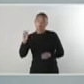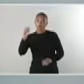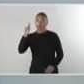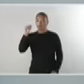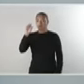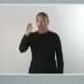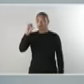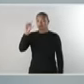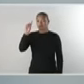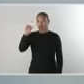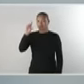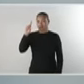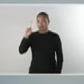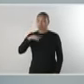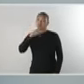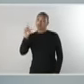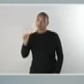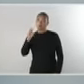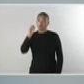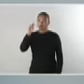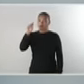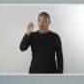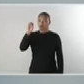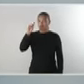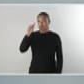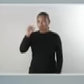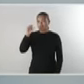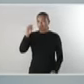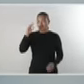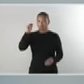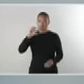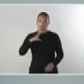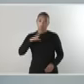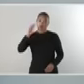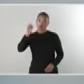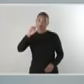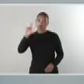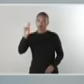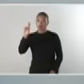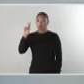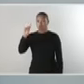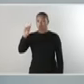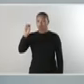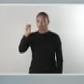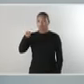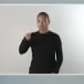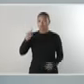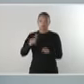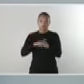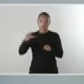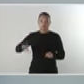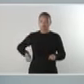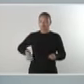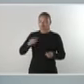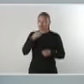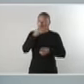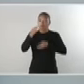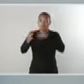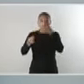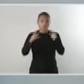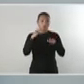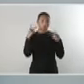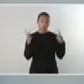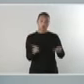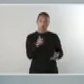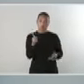ningún gobernante de ningún partido rinde cuentas claras a sus gobernados por eso el desorden en las finanzas